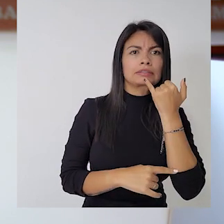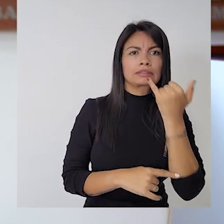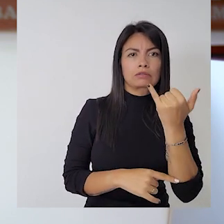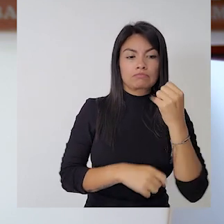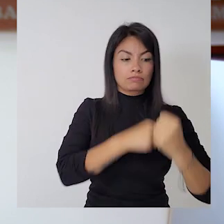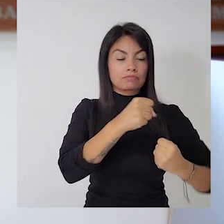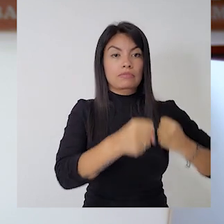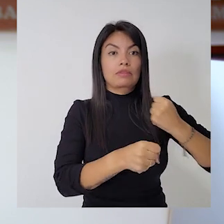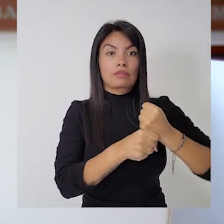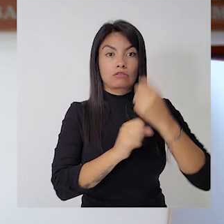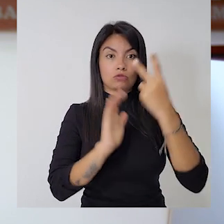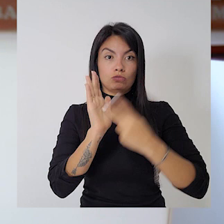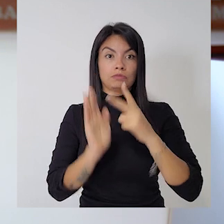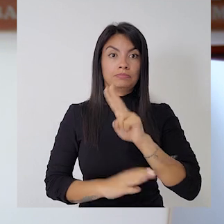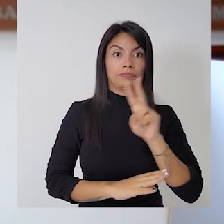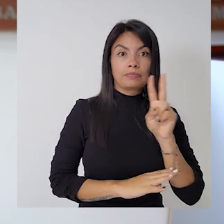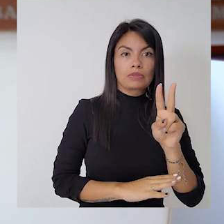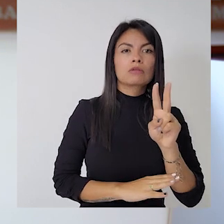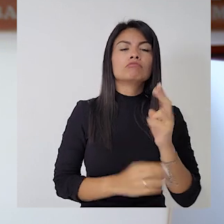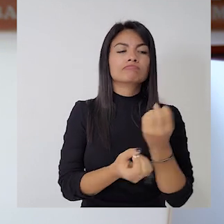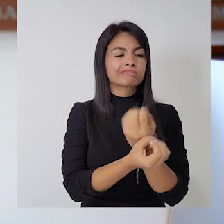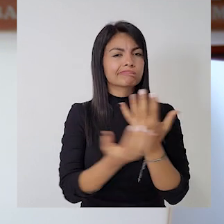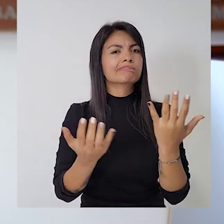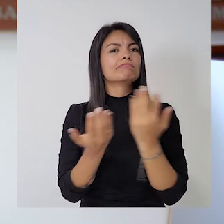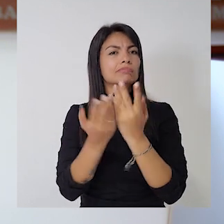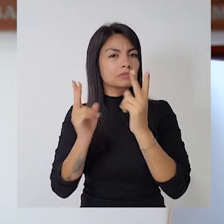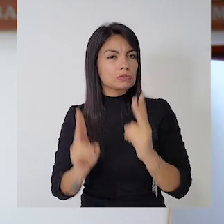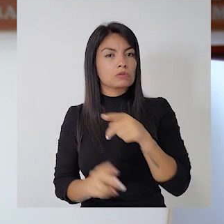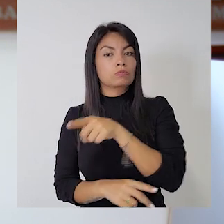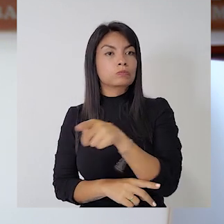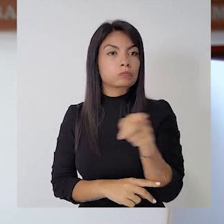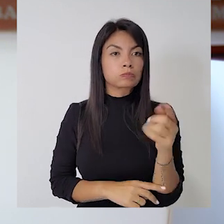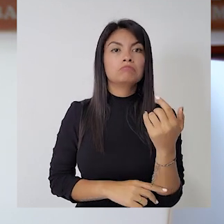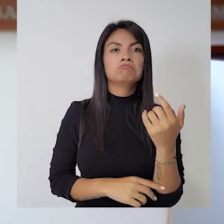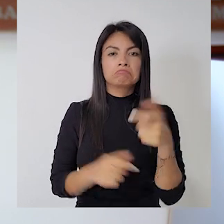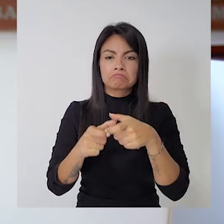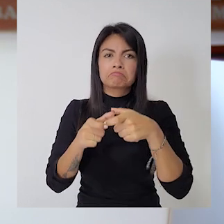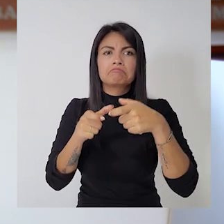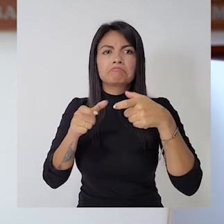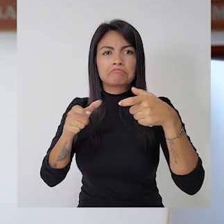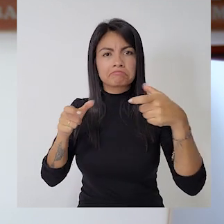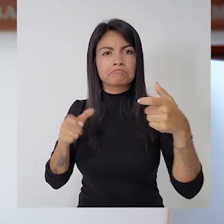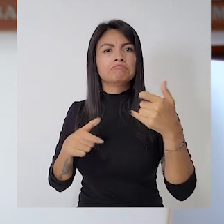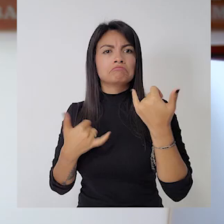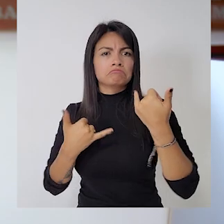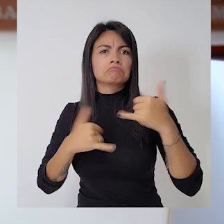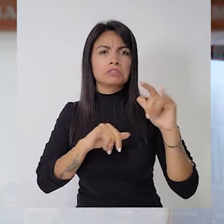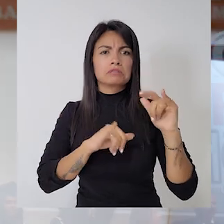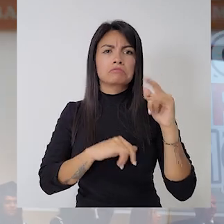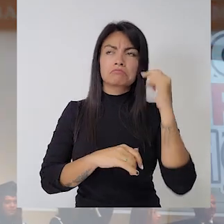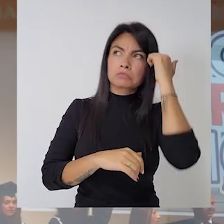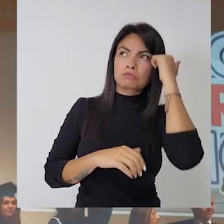año 2022 y muchos estudiantes, no solo uno, fueron más de dos, quienes